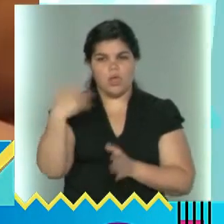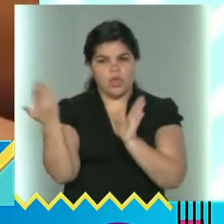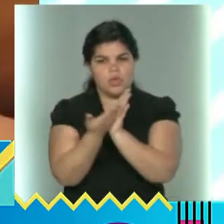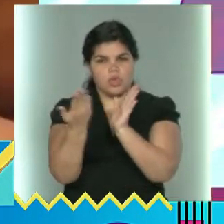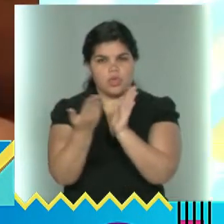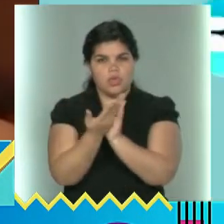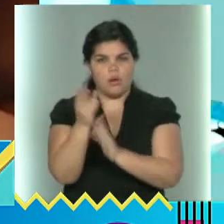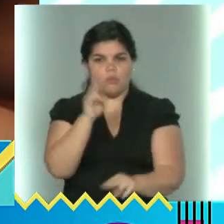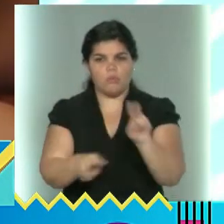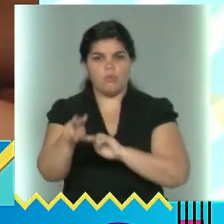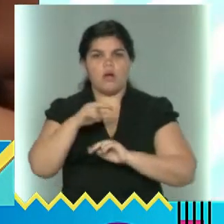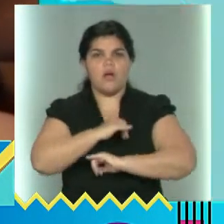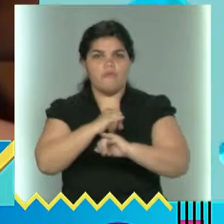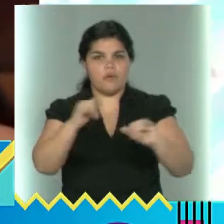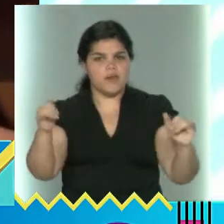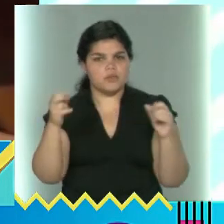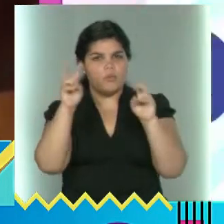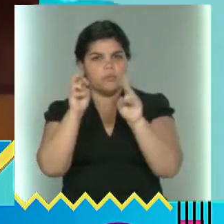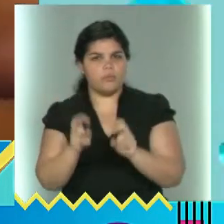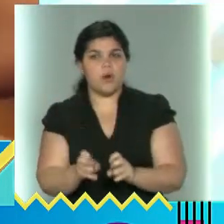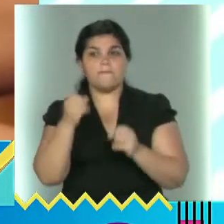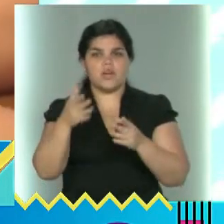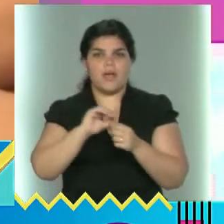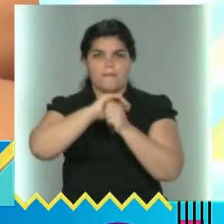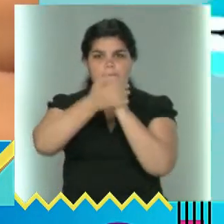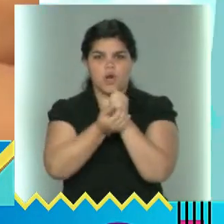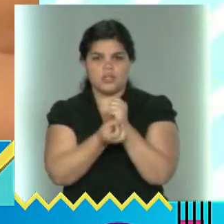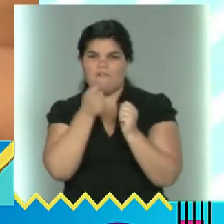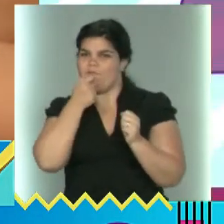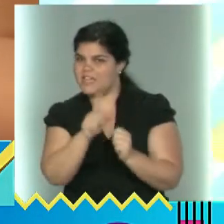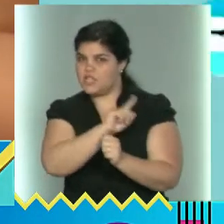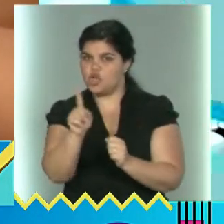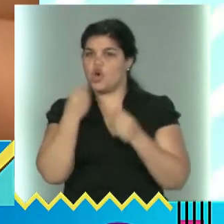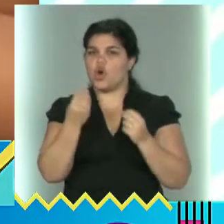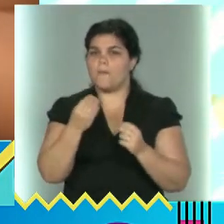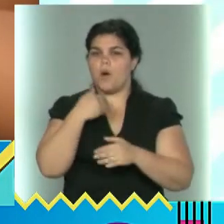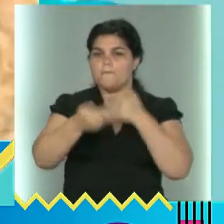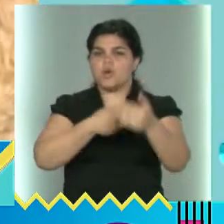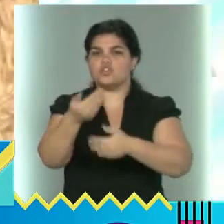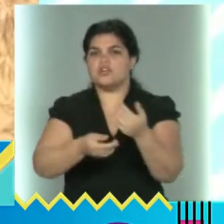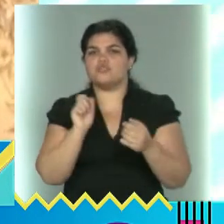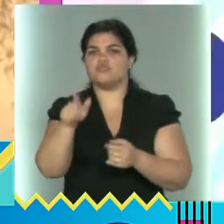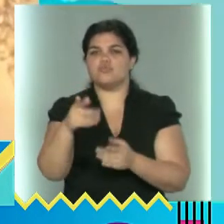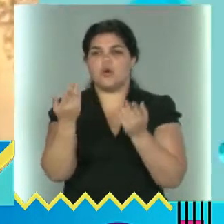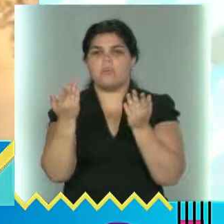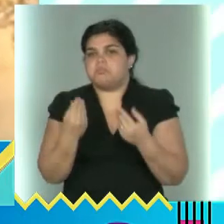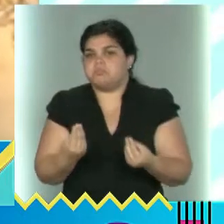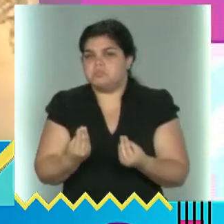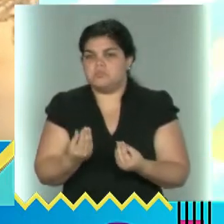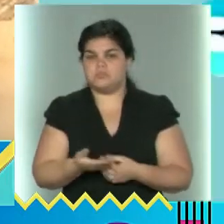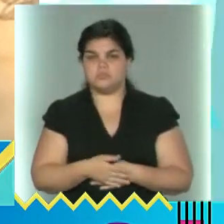a buscar información, porque no debe ser fácil hacer una prótesis de la nada. ¿Cómo ha sido ese proceso? Exactamente,